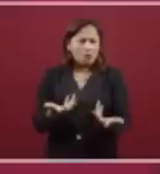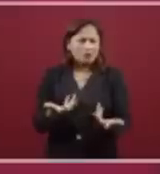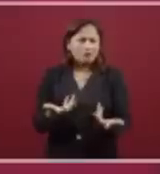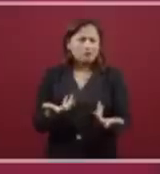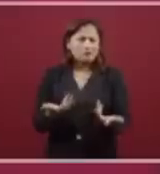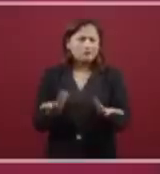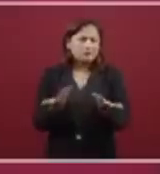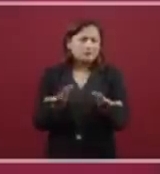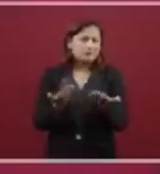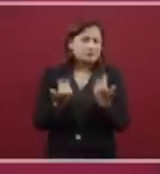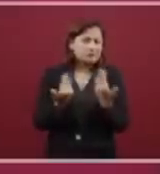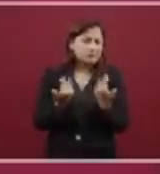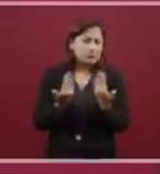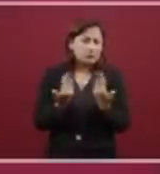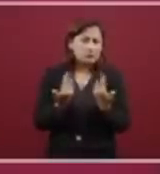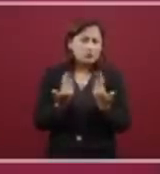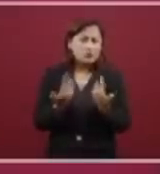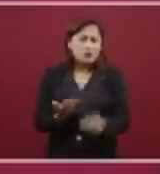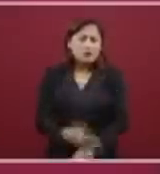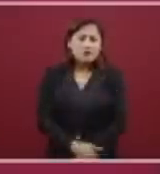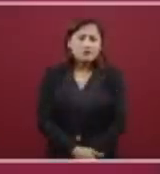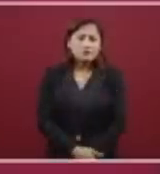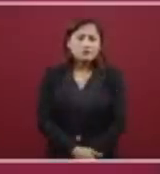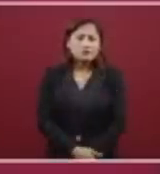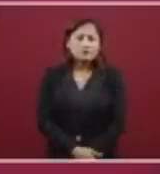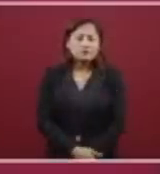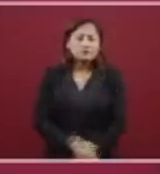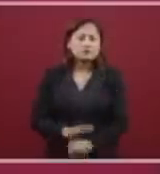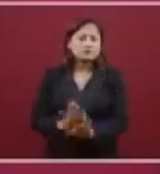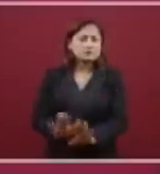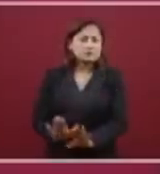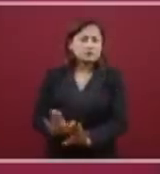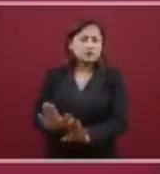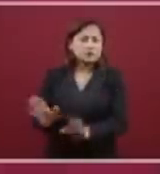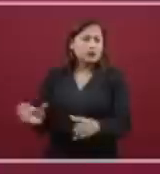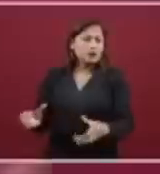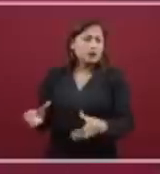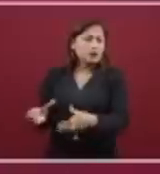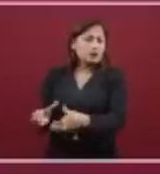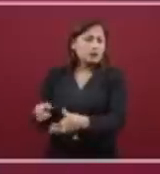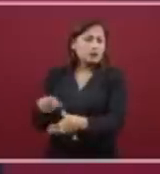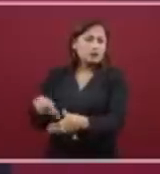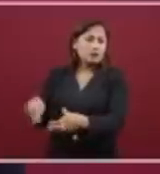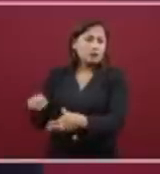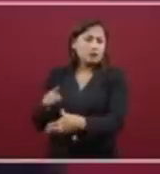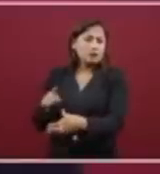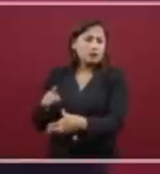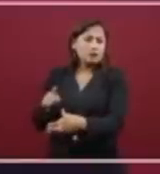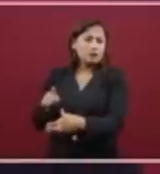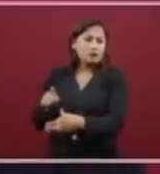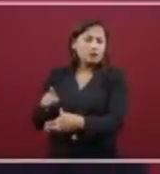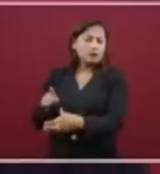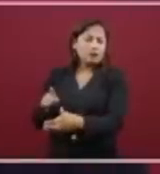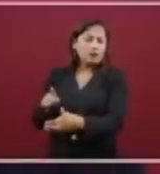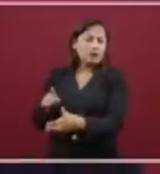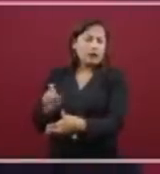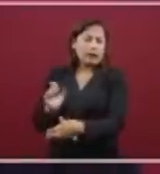no va a pasar nada si mantenemos el debate